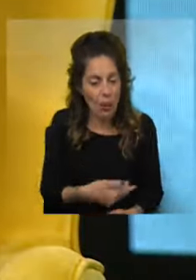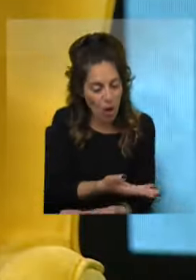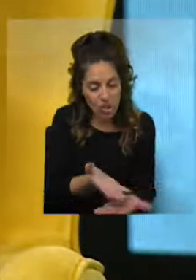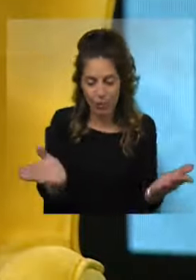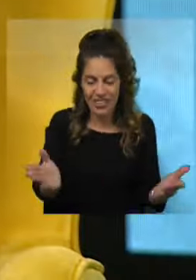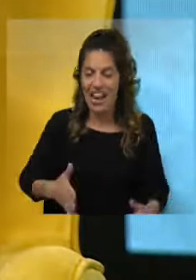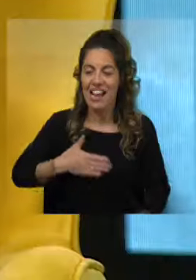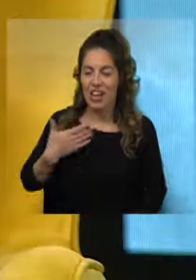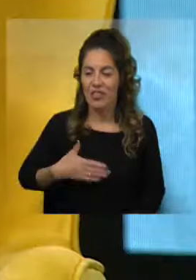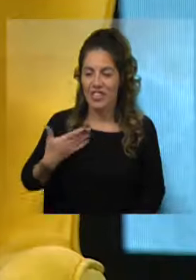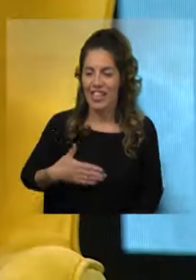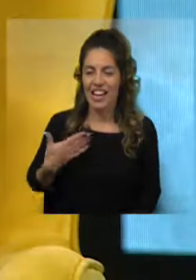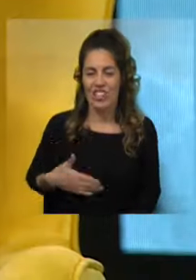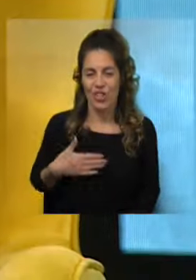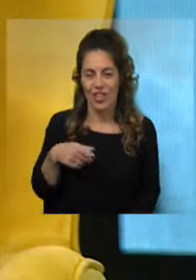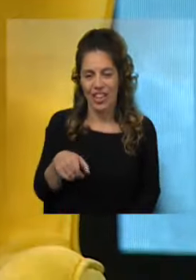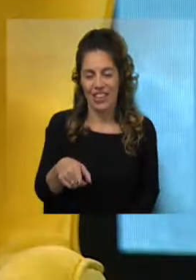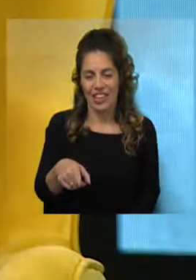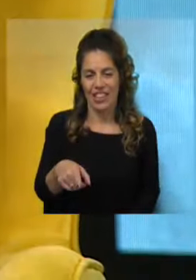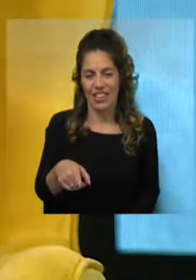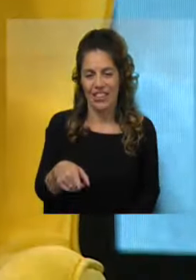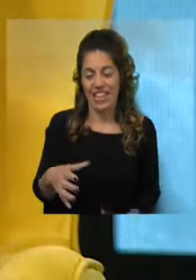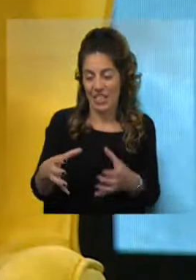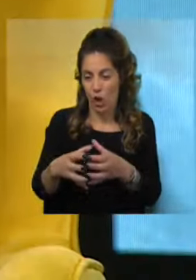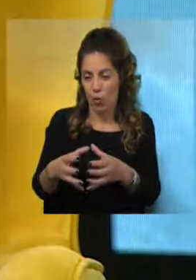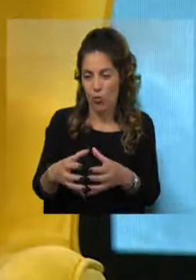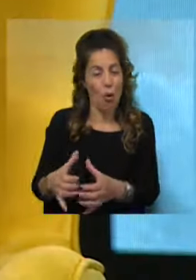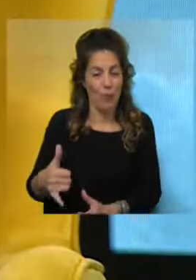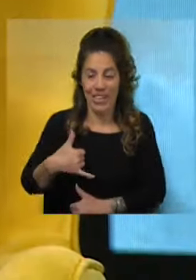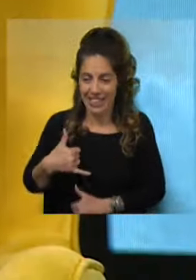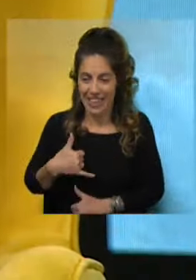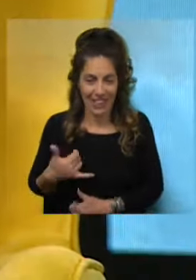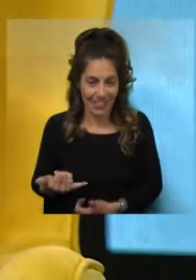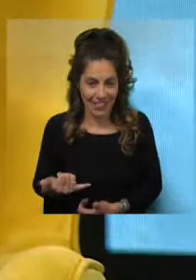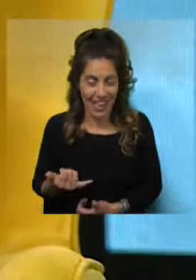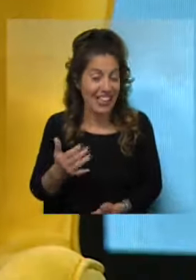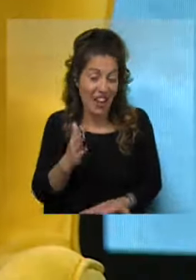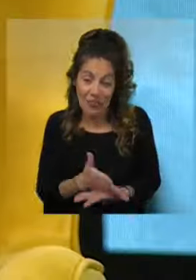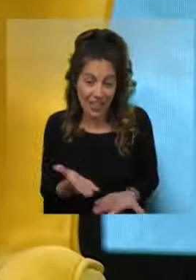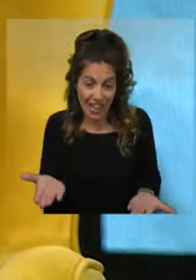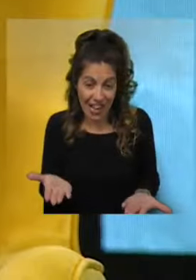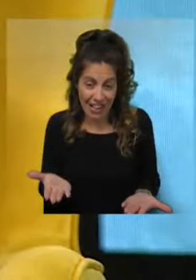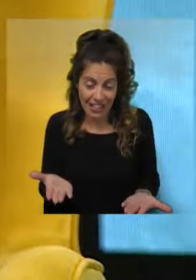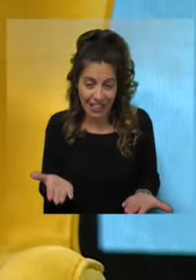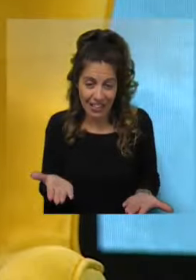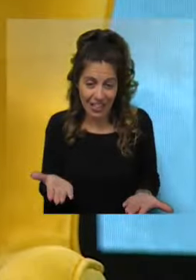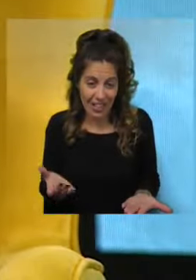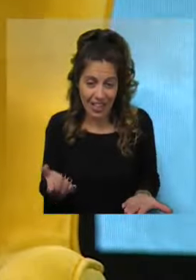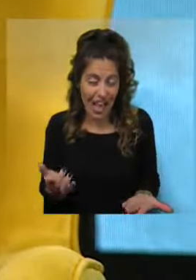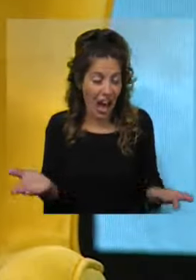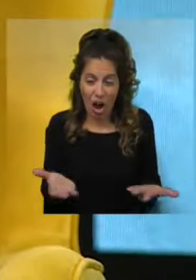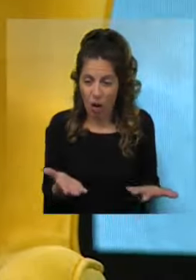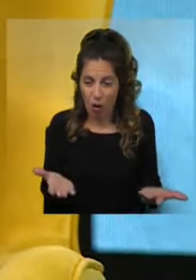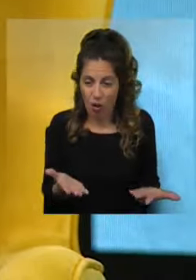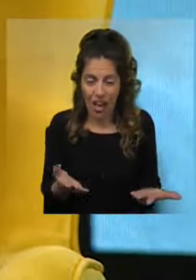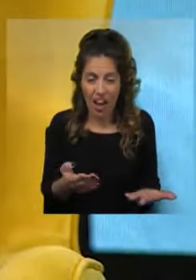las reivindicaciones de esa corporación que al final pasamos línea ahora está